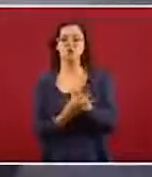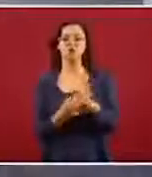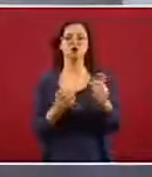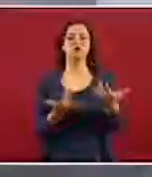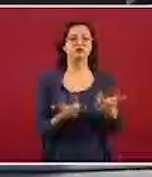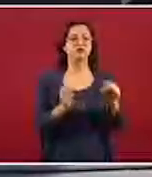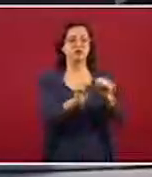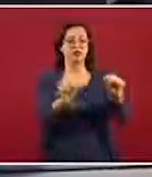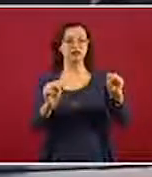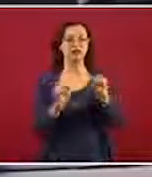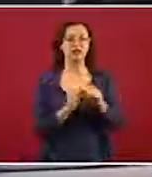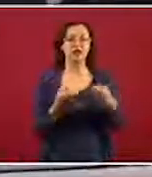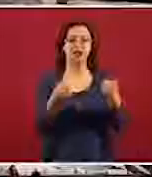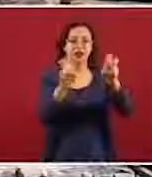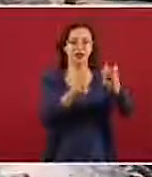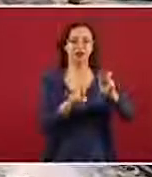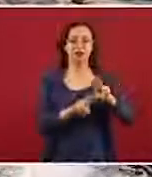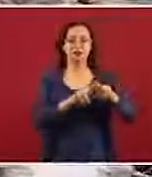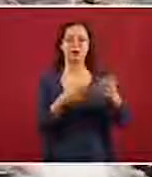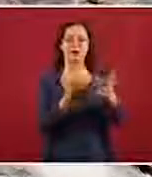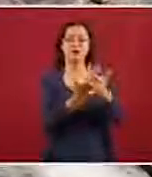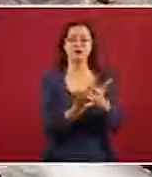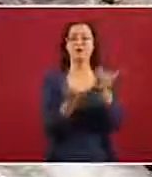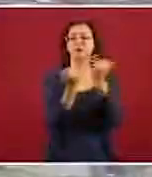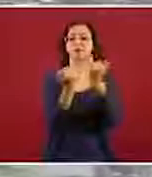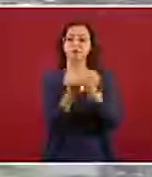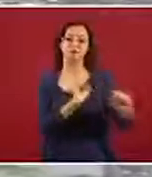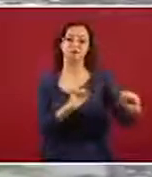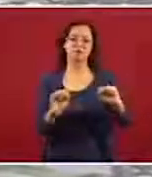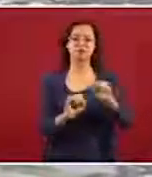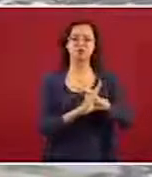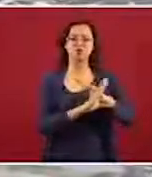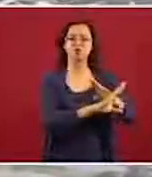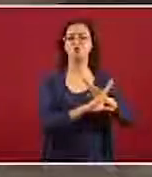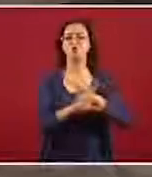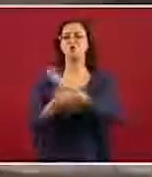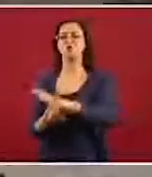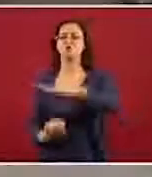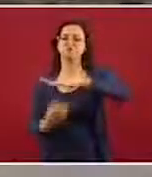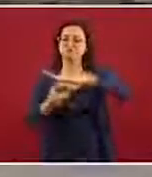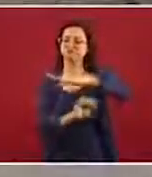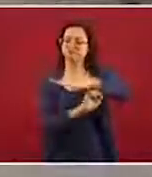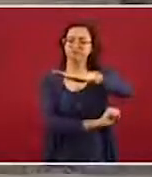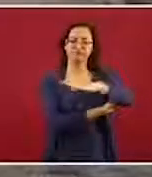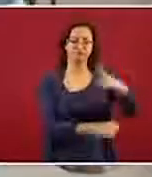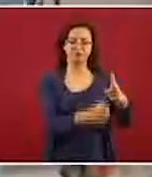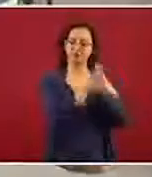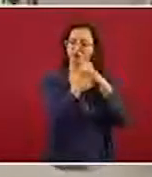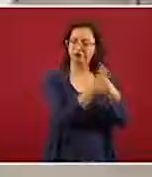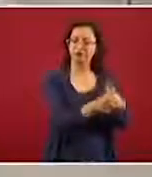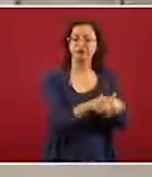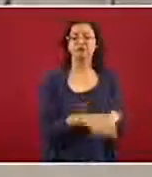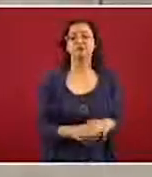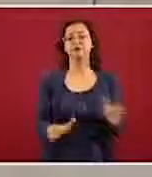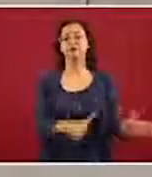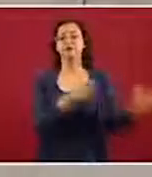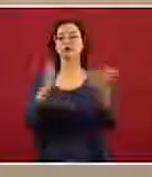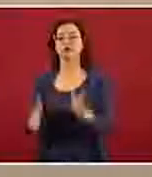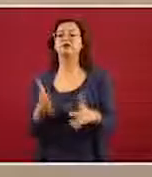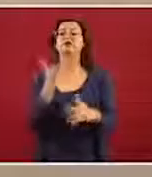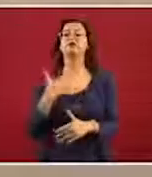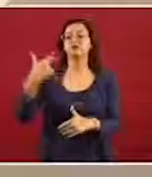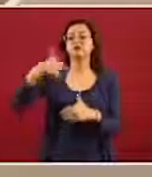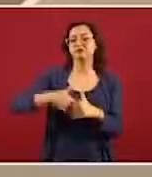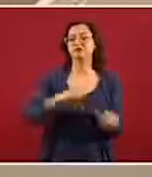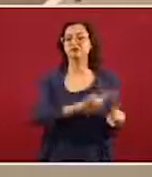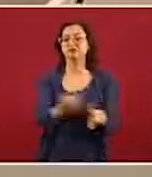espera, colocación de aisladores sísmicos y los trabajos de cimentación del edificio. En la terminal de combustibles y red de distribución, se